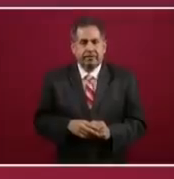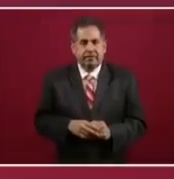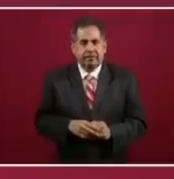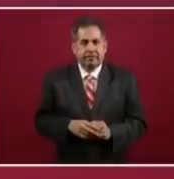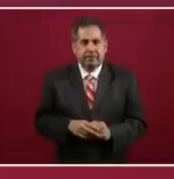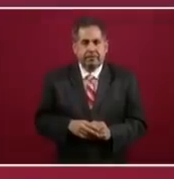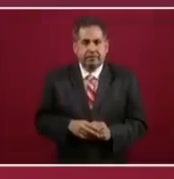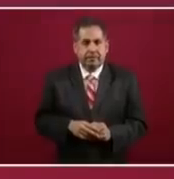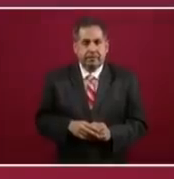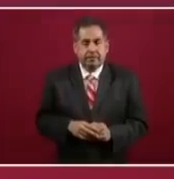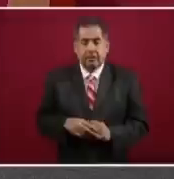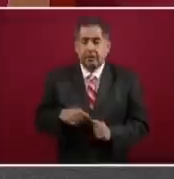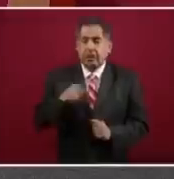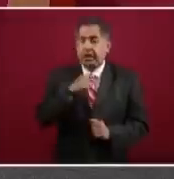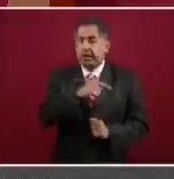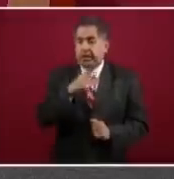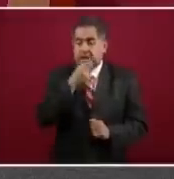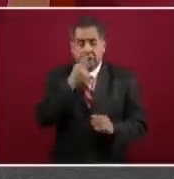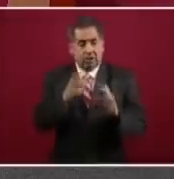hacía